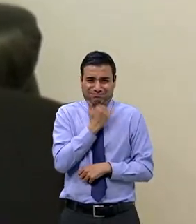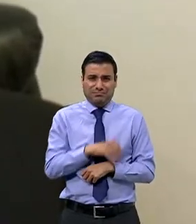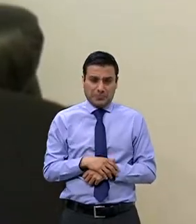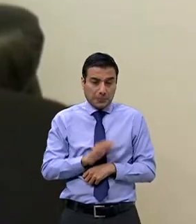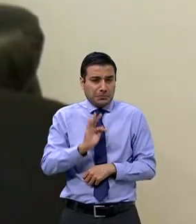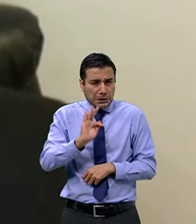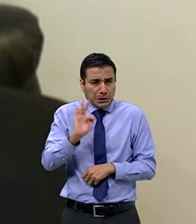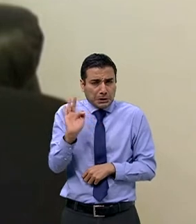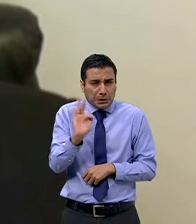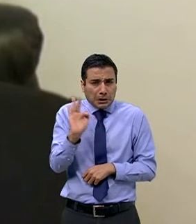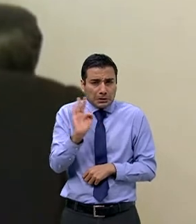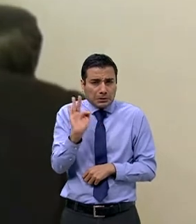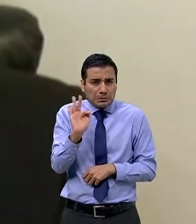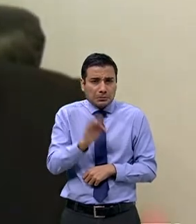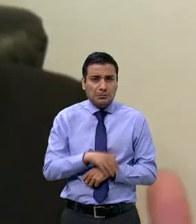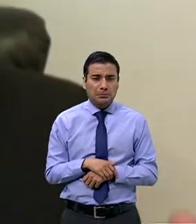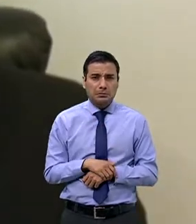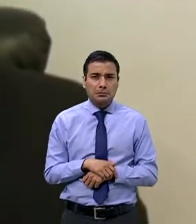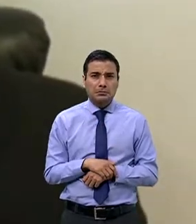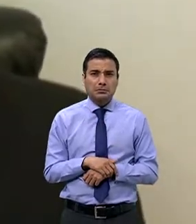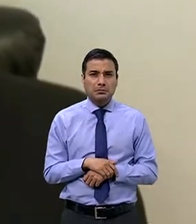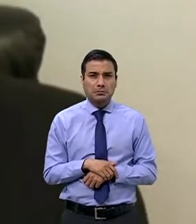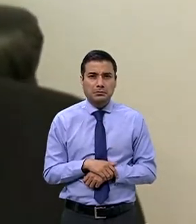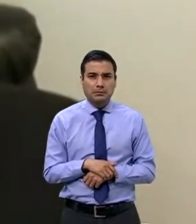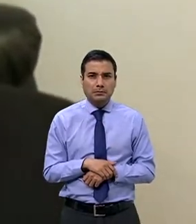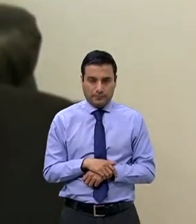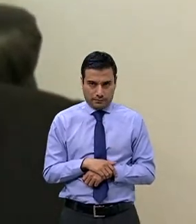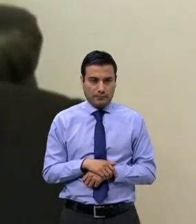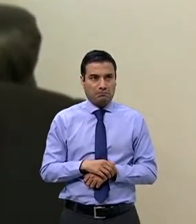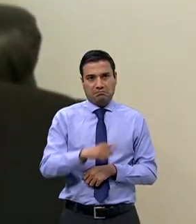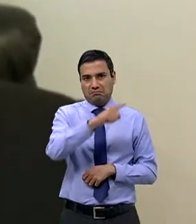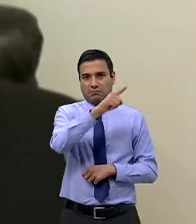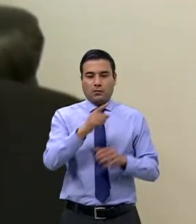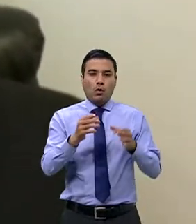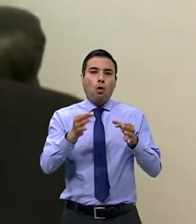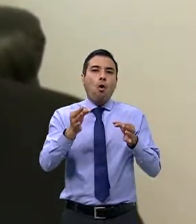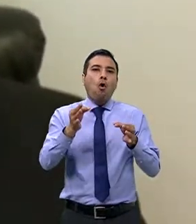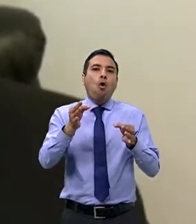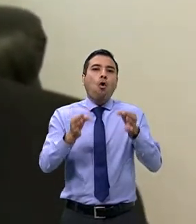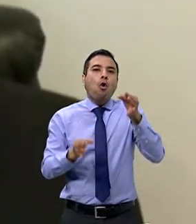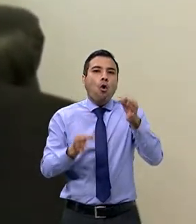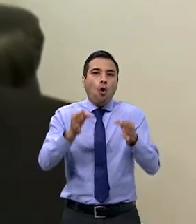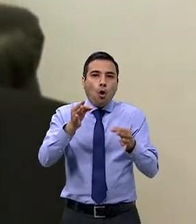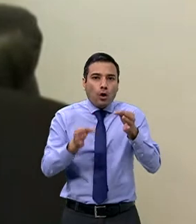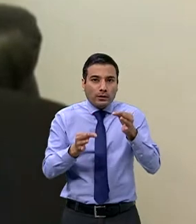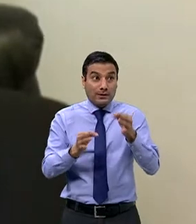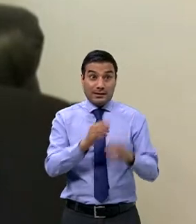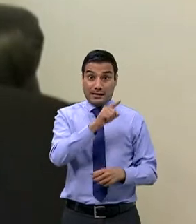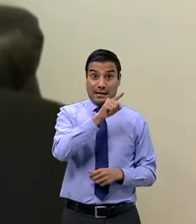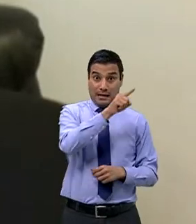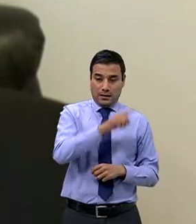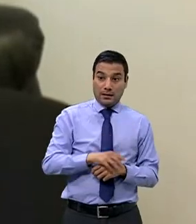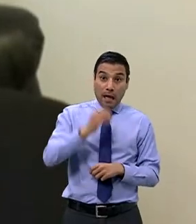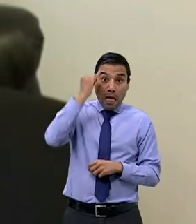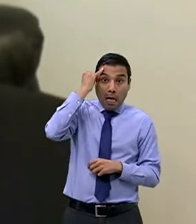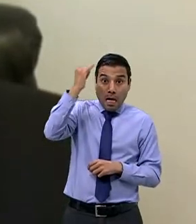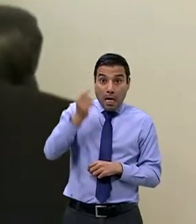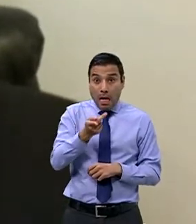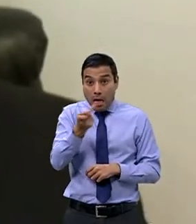vez ahí tendrá que entender la corte que no puede hacer un trabajo que no le corresponde